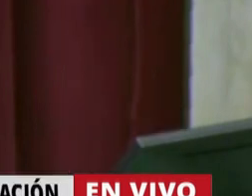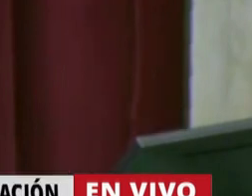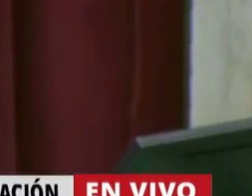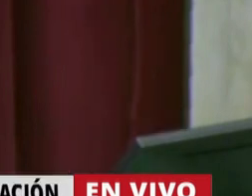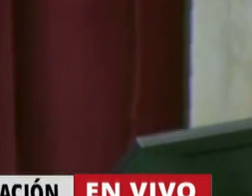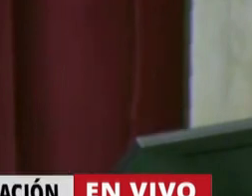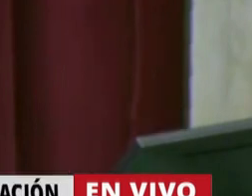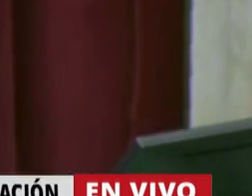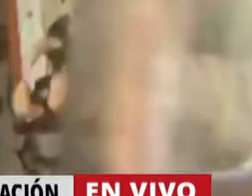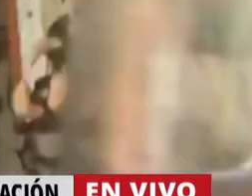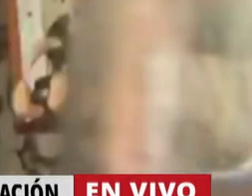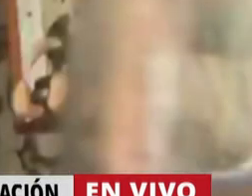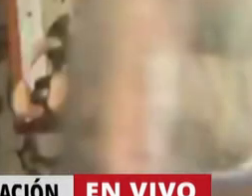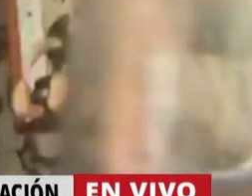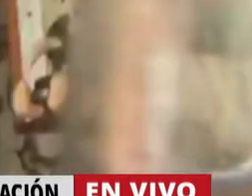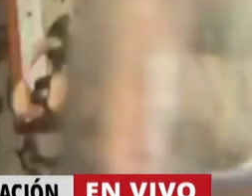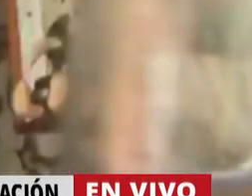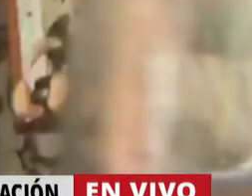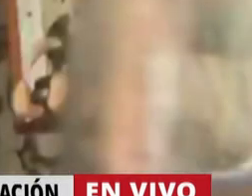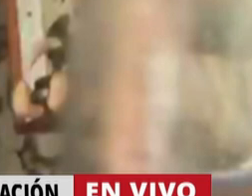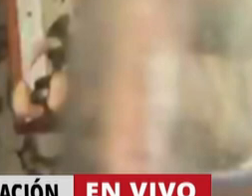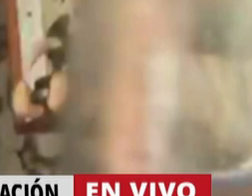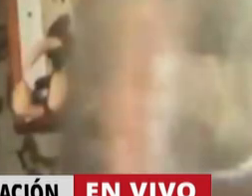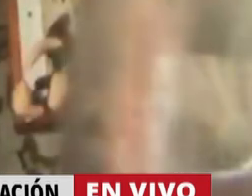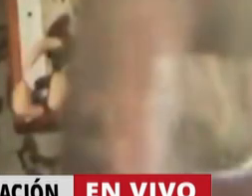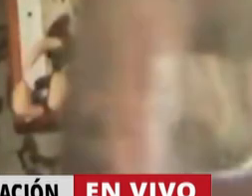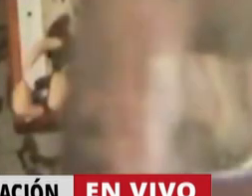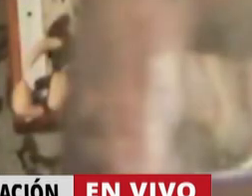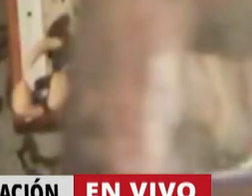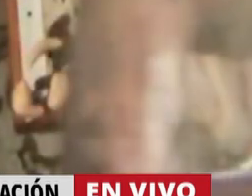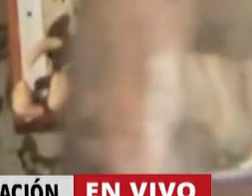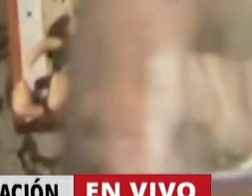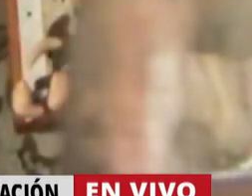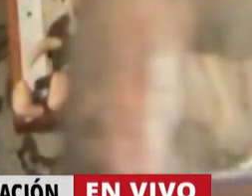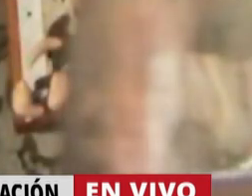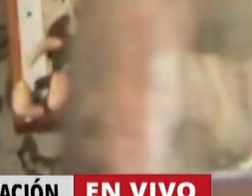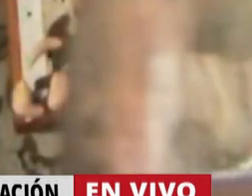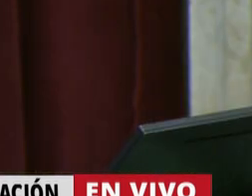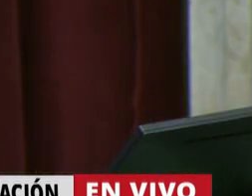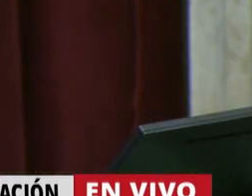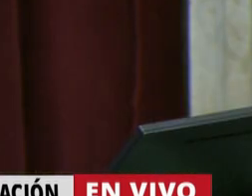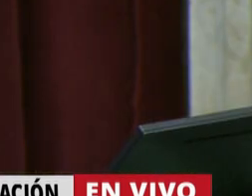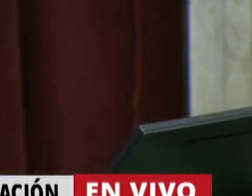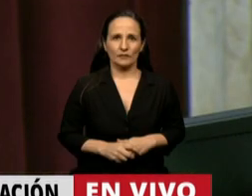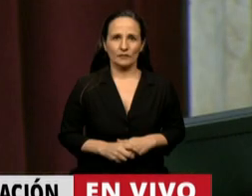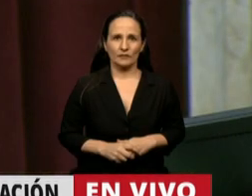Valdés tiene en el uso de la palabra el diputado Leonardo